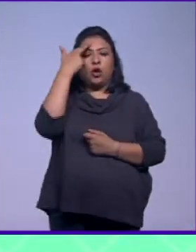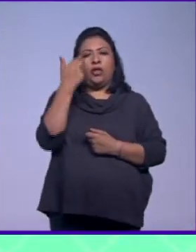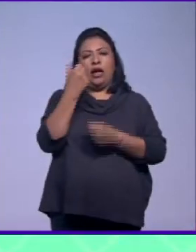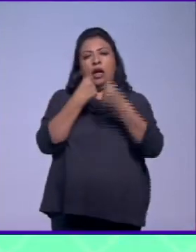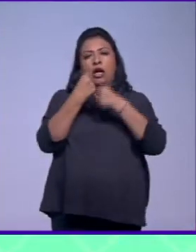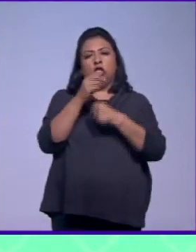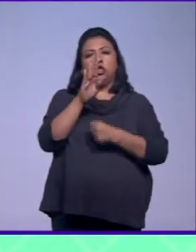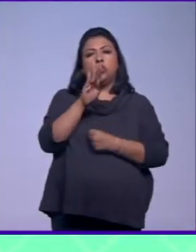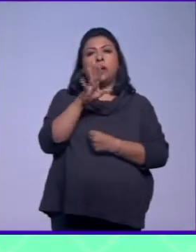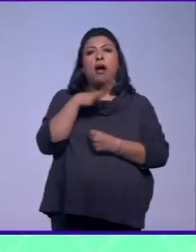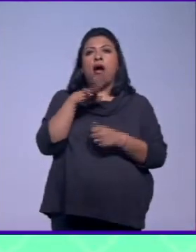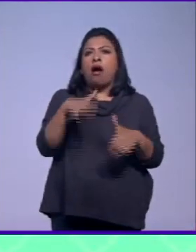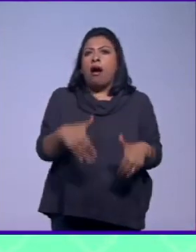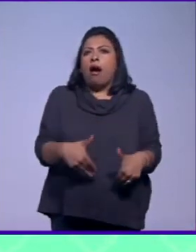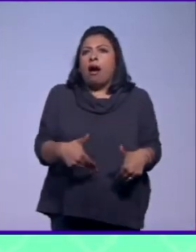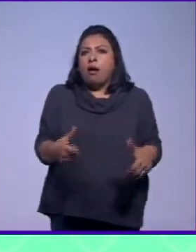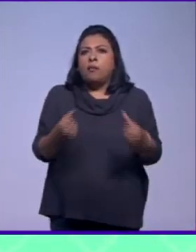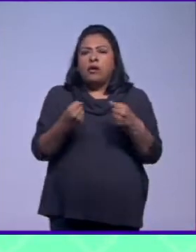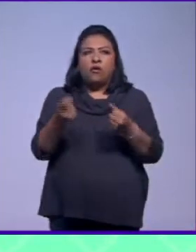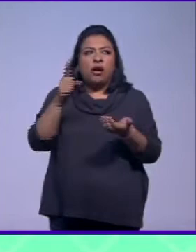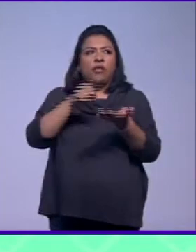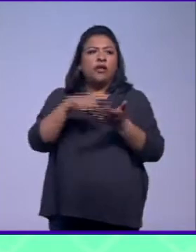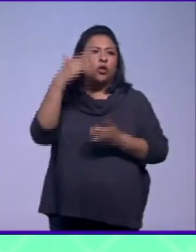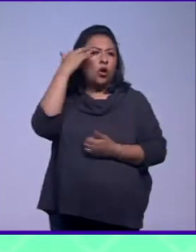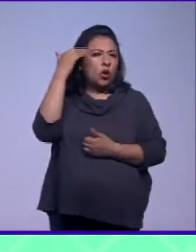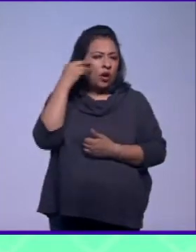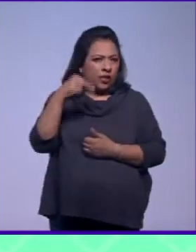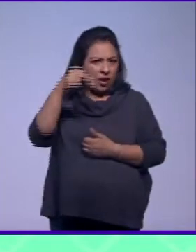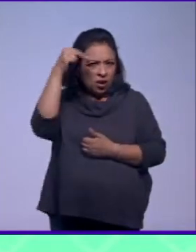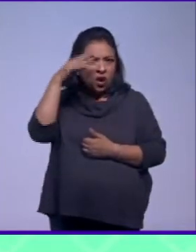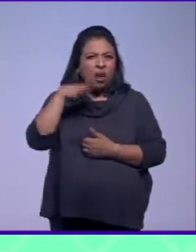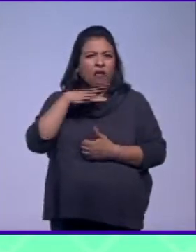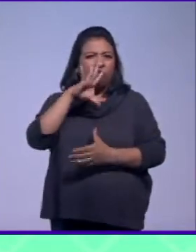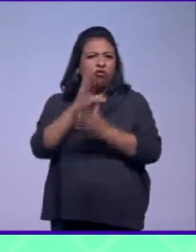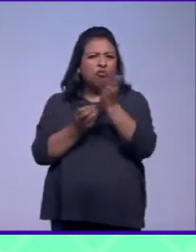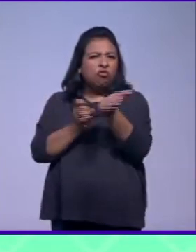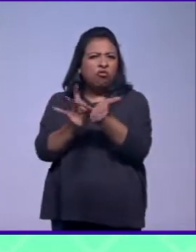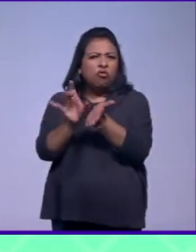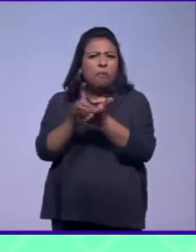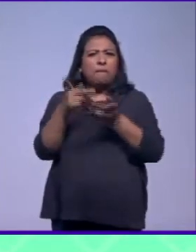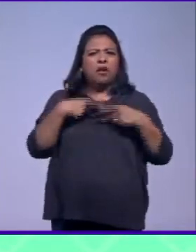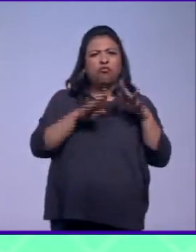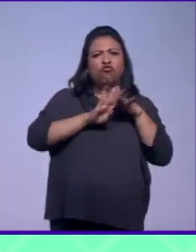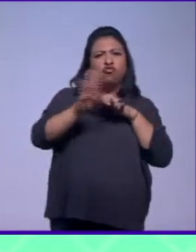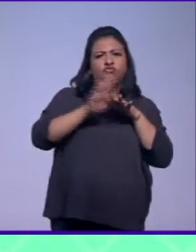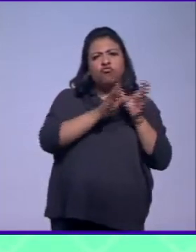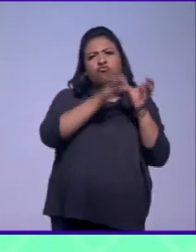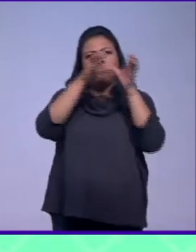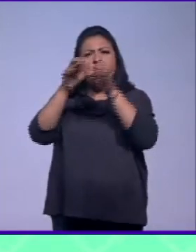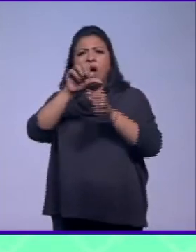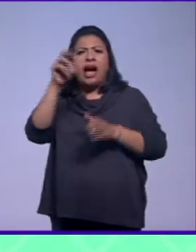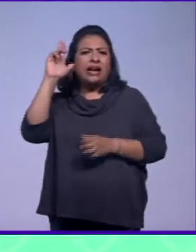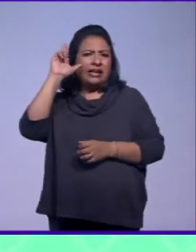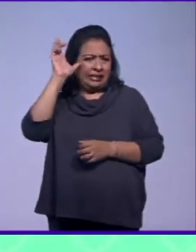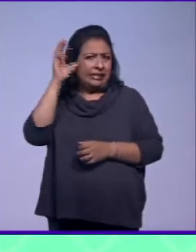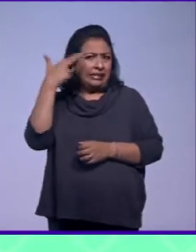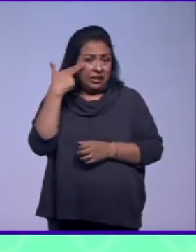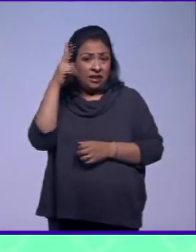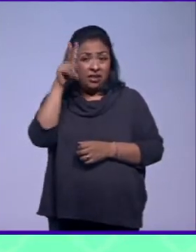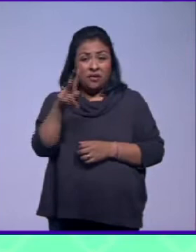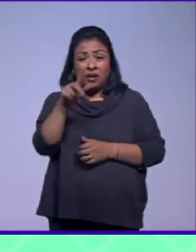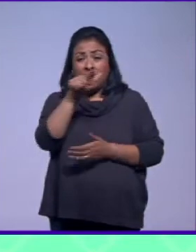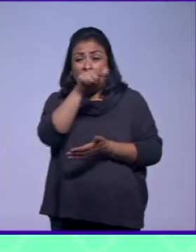noventas hubo una gran hambruna precisamente en corea del norte han habido éxodos importantes de inmigrantes hacia china es una región muy